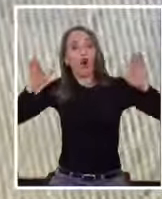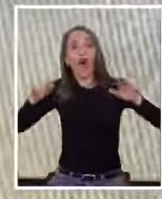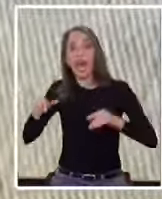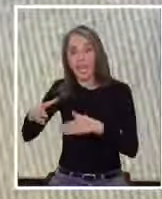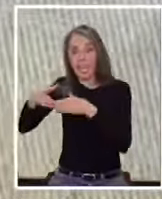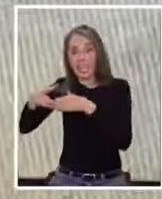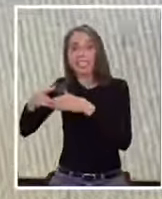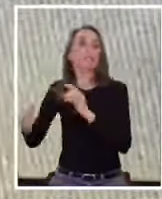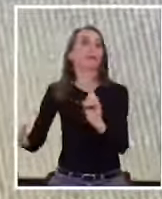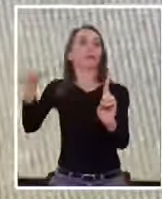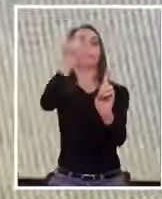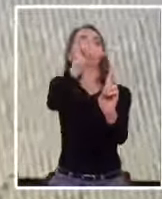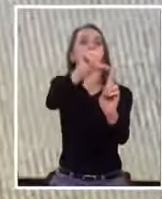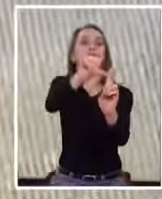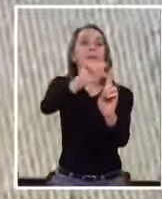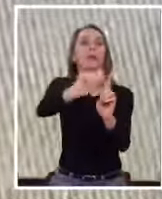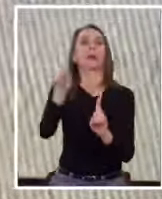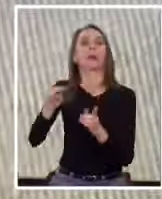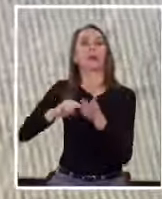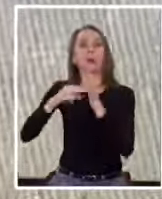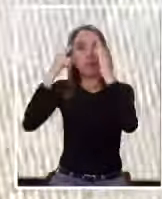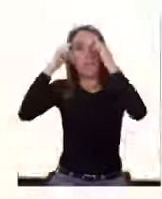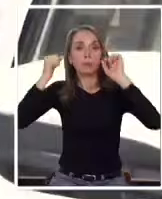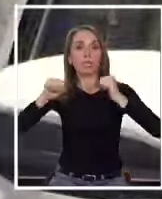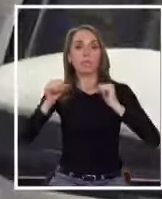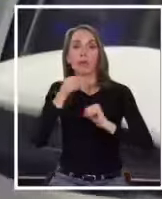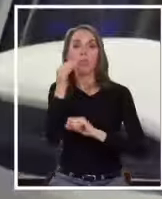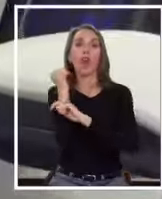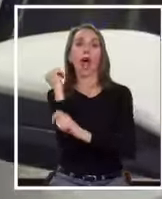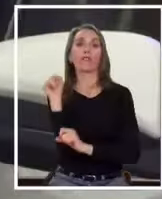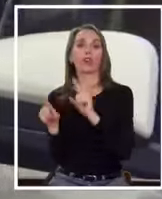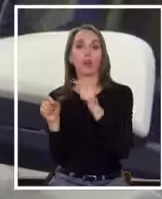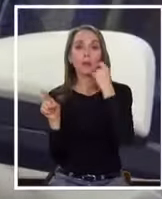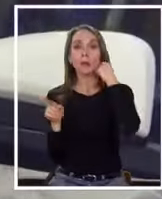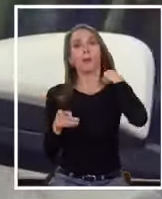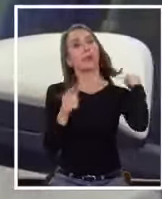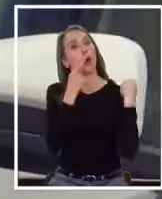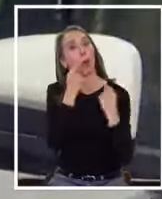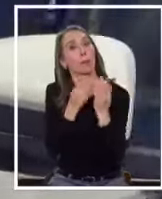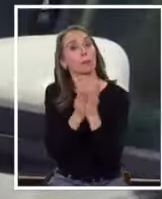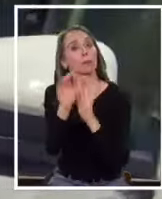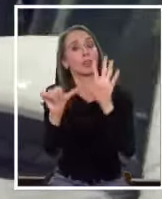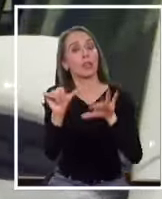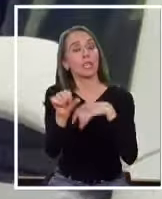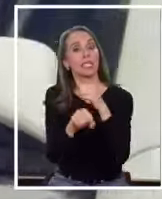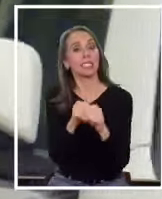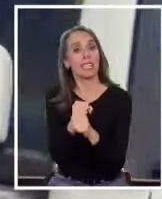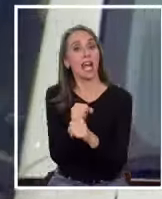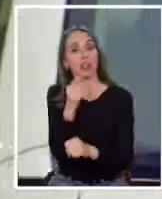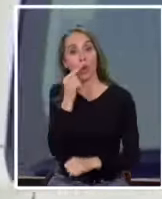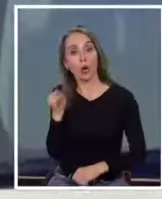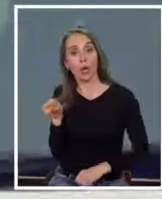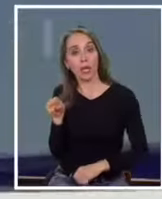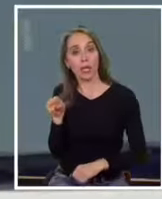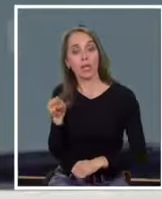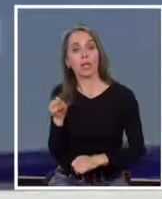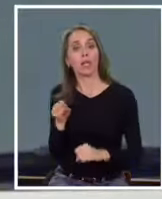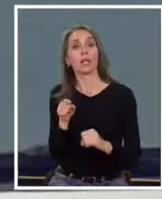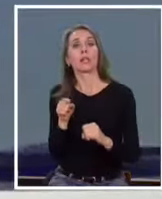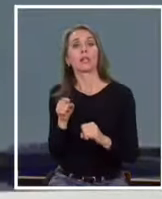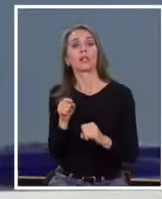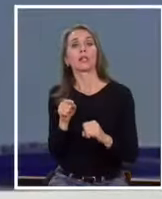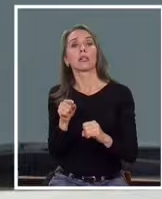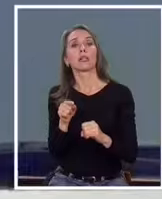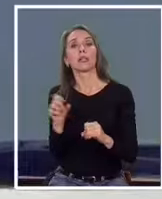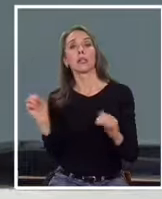víctima. La defensa argumentó problemas psiquiátricos. Desde los 16 años que Adela ha estado con internaciones